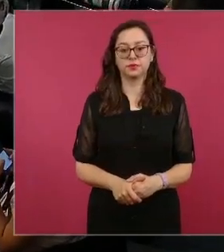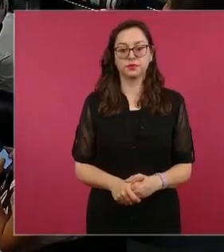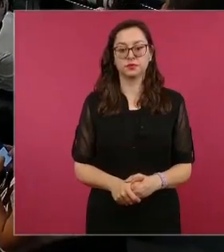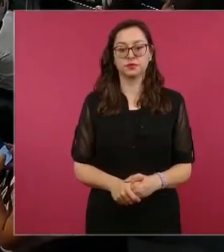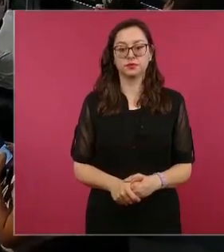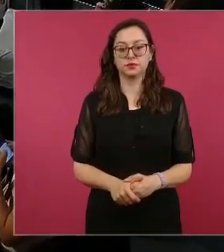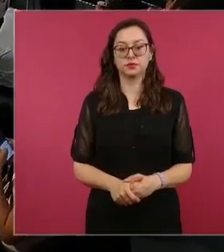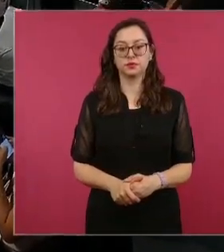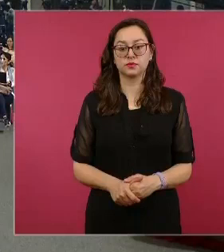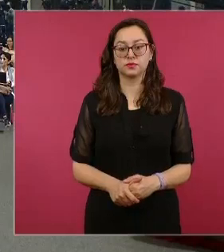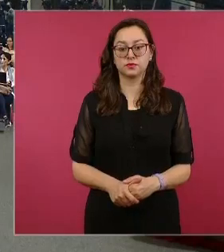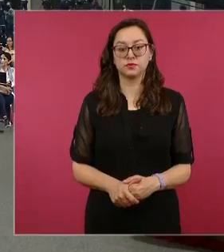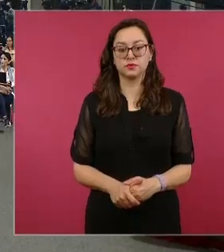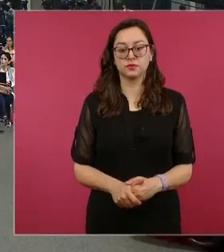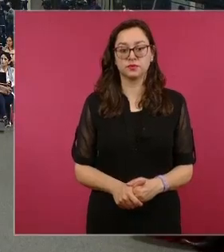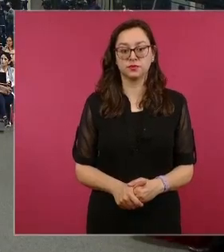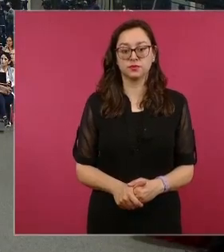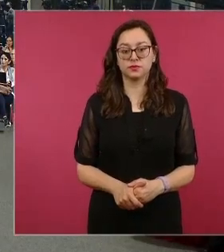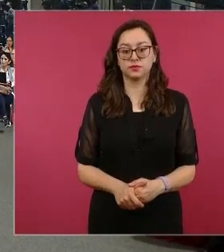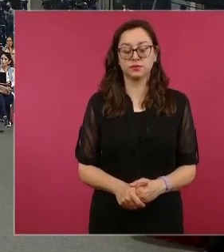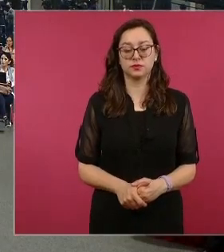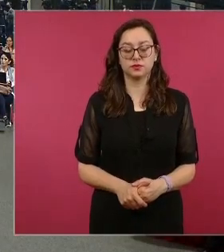¿Será pública la